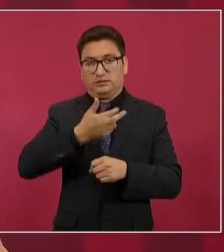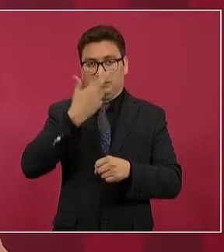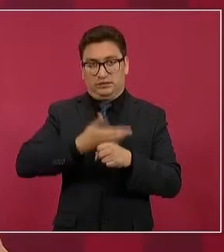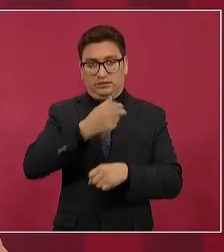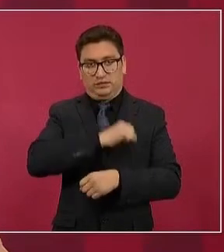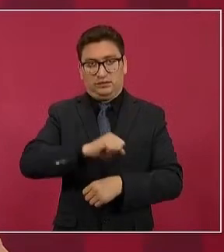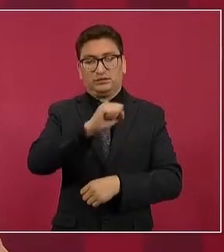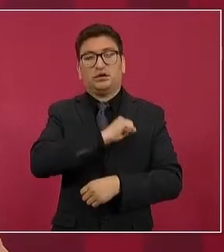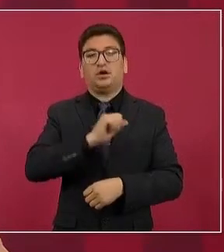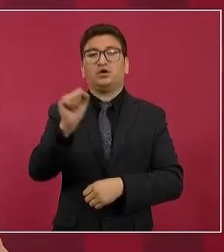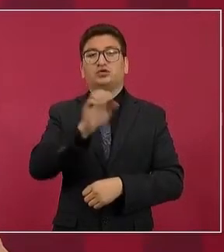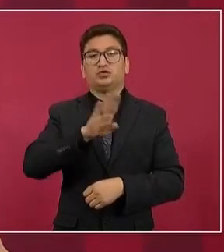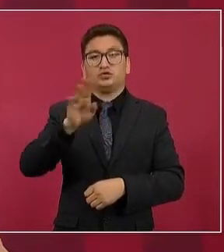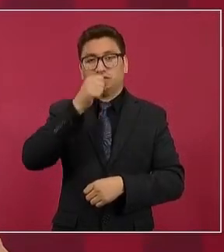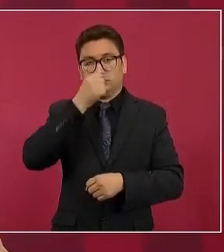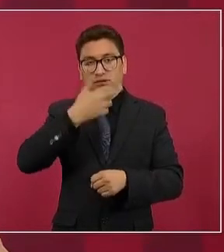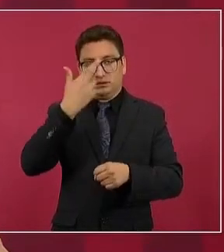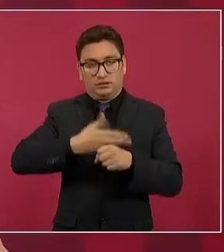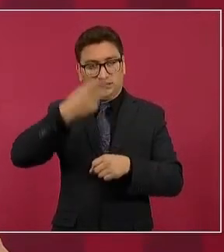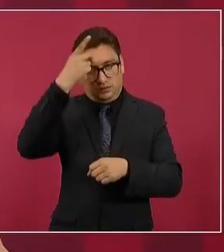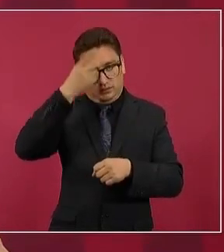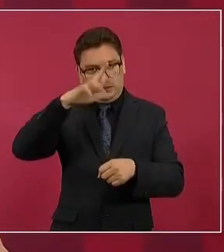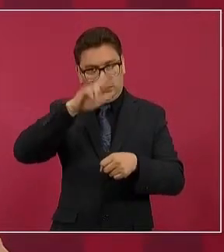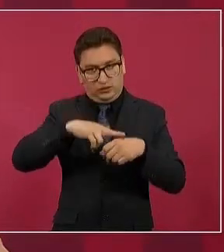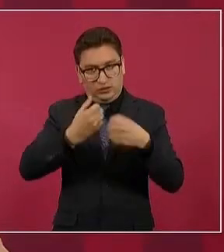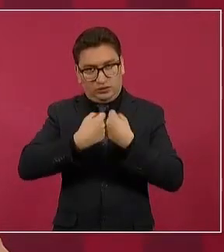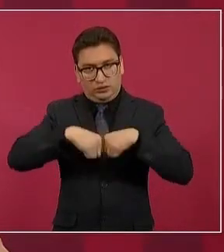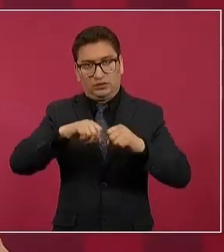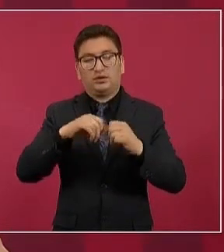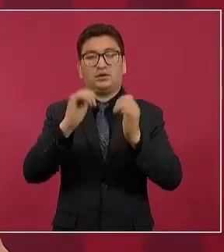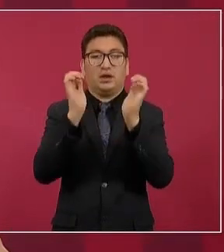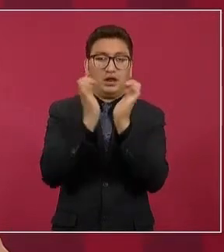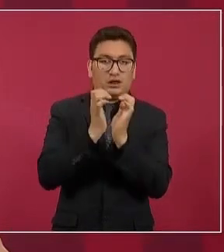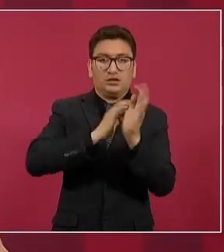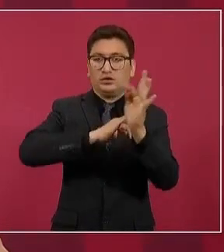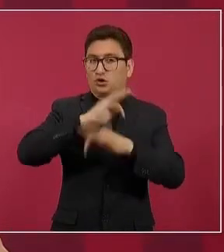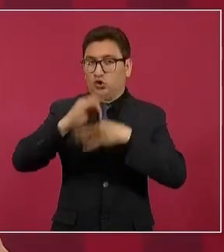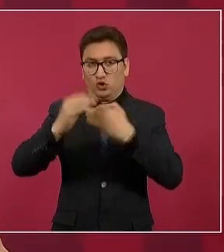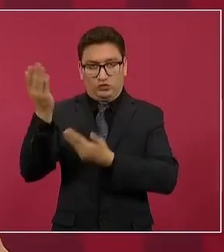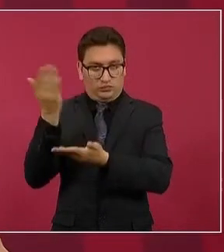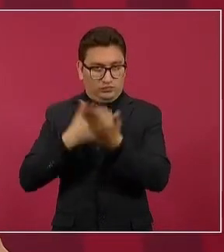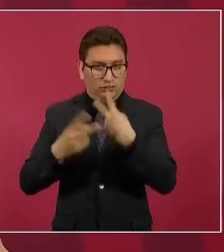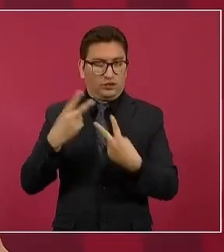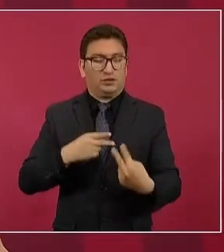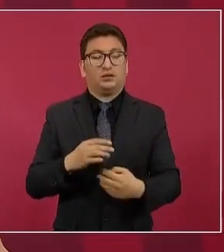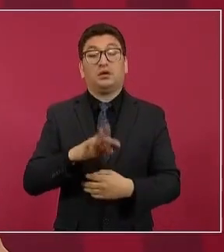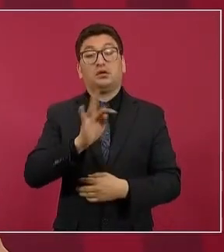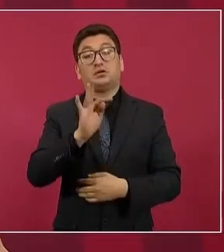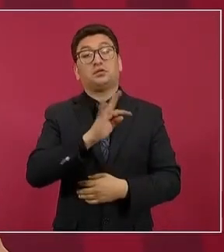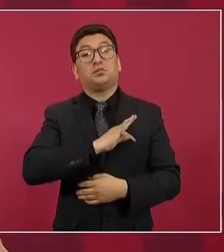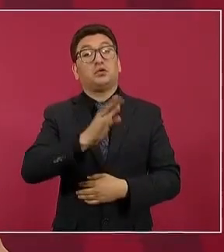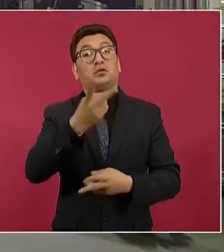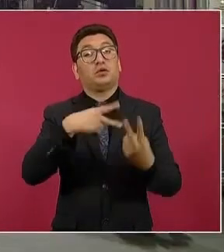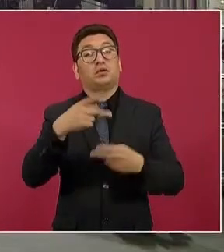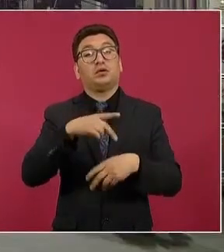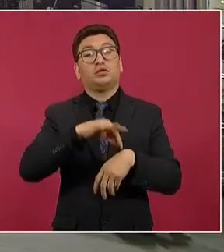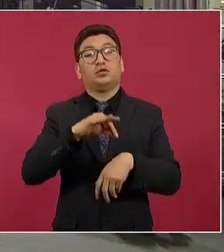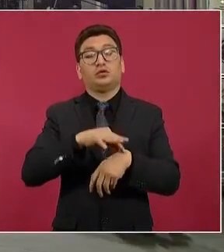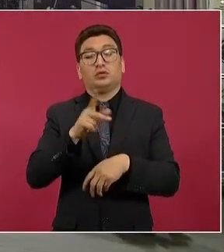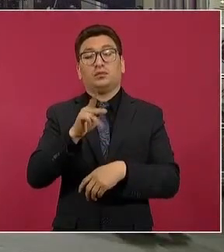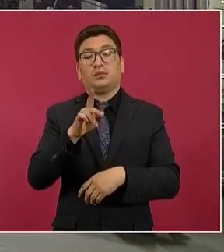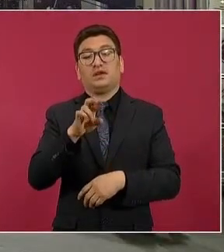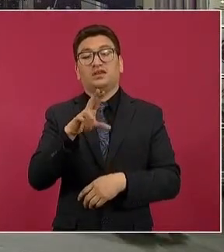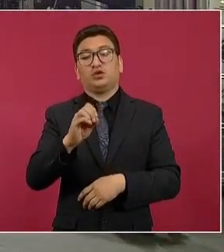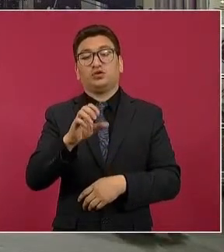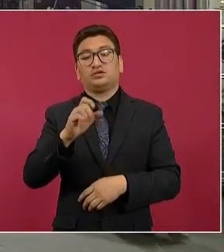el subsecretario, el director del Seguro, del ISSSTE, todos. El doctor Pedro Centeno, que ha hecho